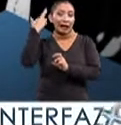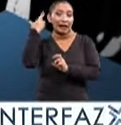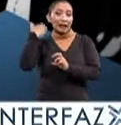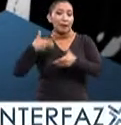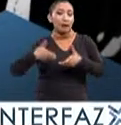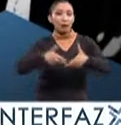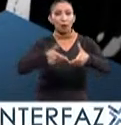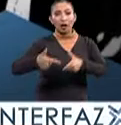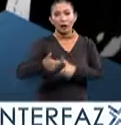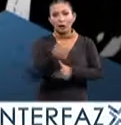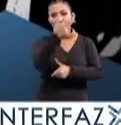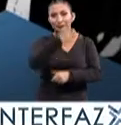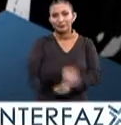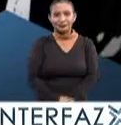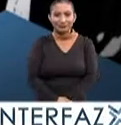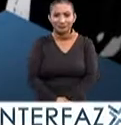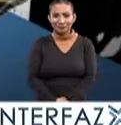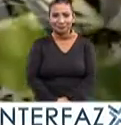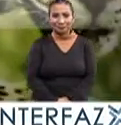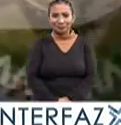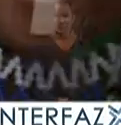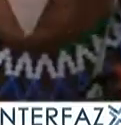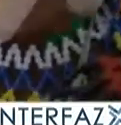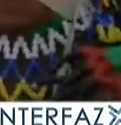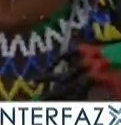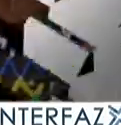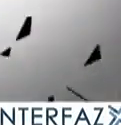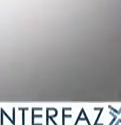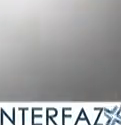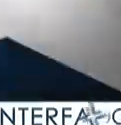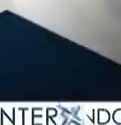Rey y Caminos de Guanajuato.